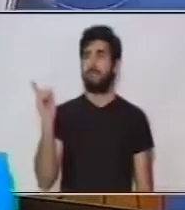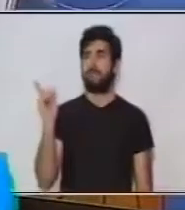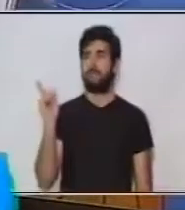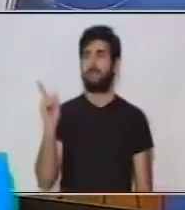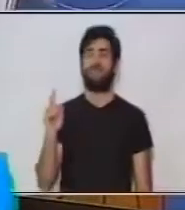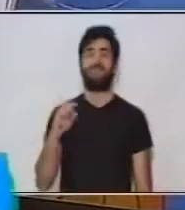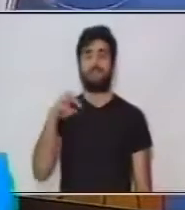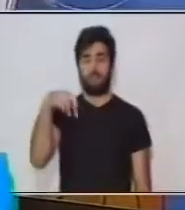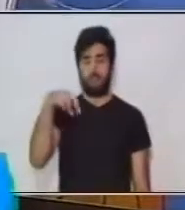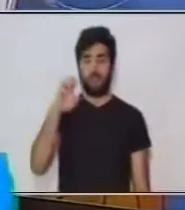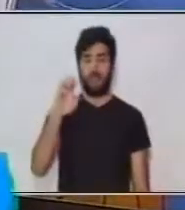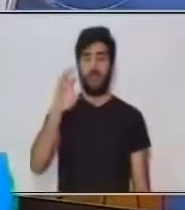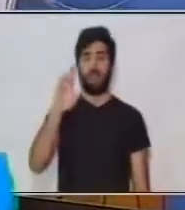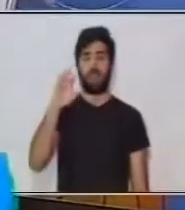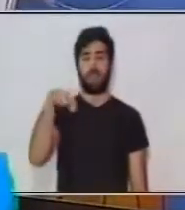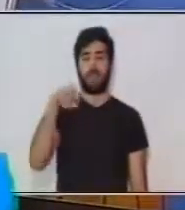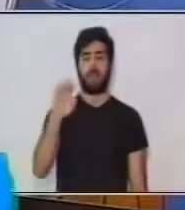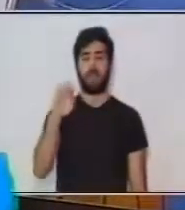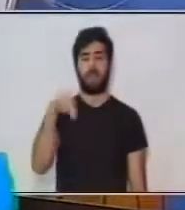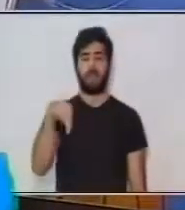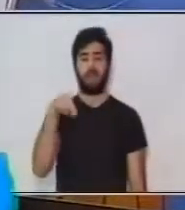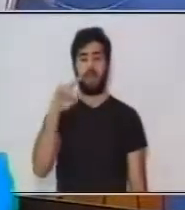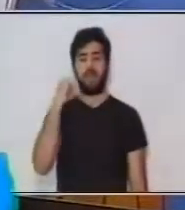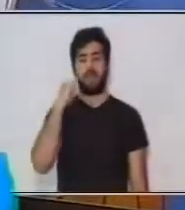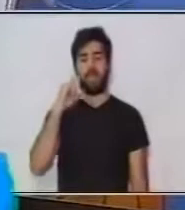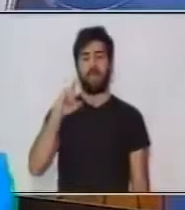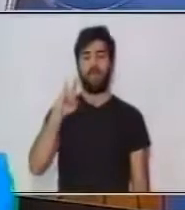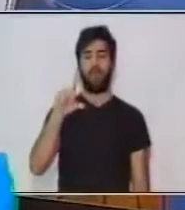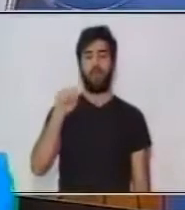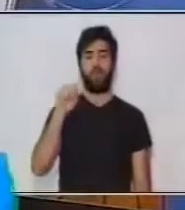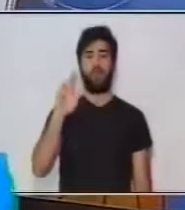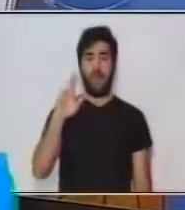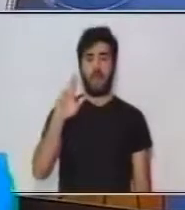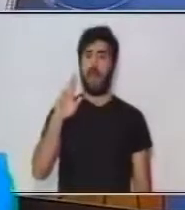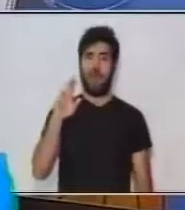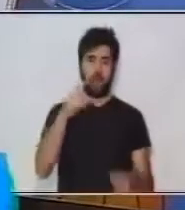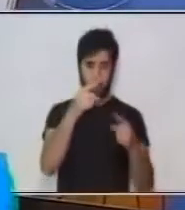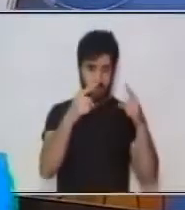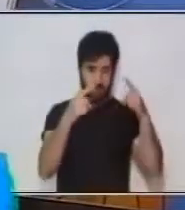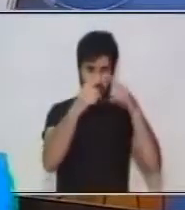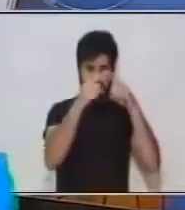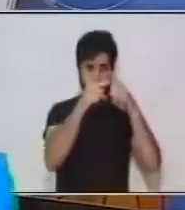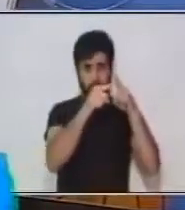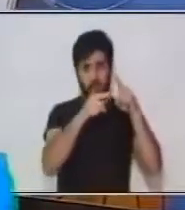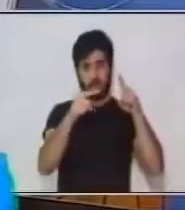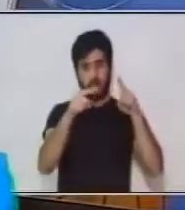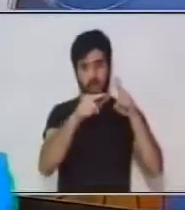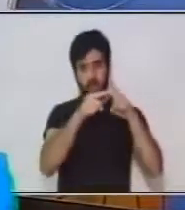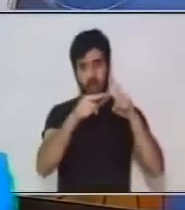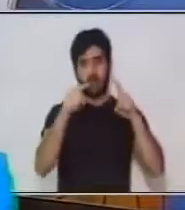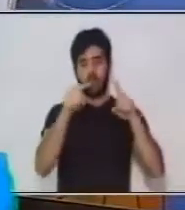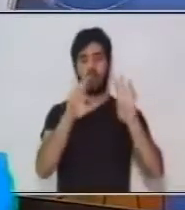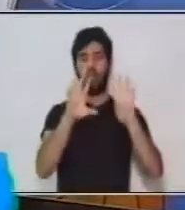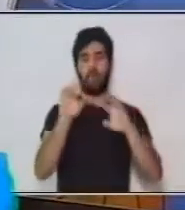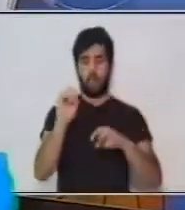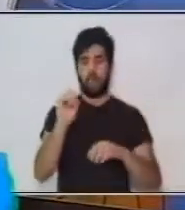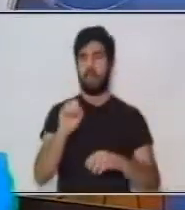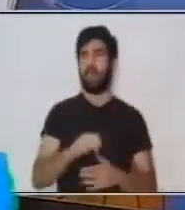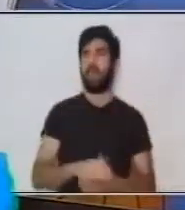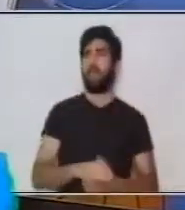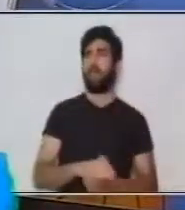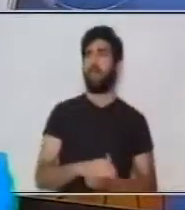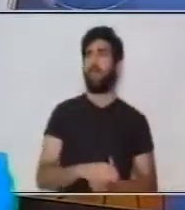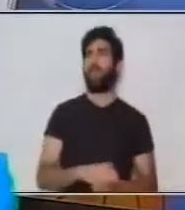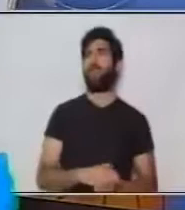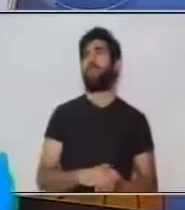grados. Y las paralelas son las que, aunque prolongues, nunca van a ser intersecantes. Bien,